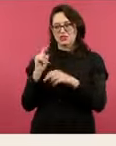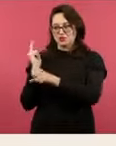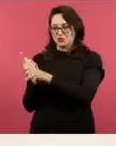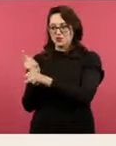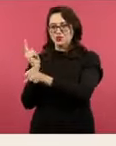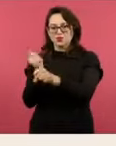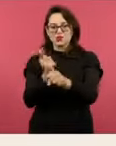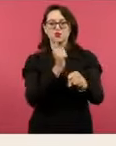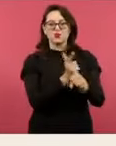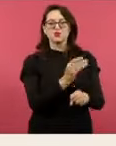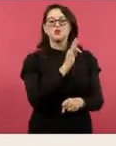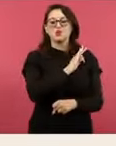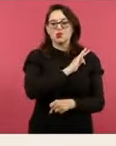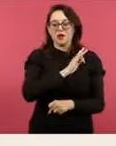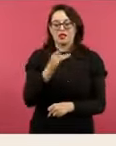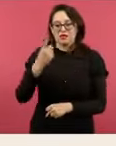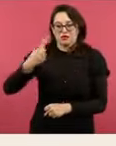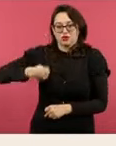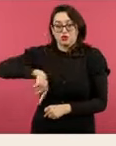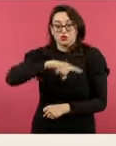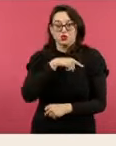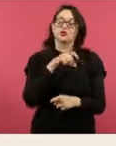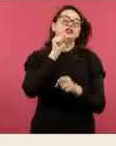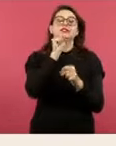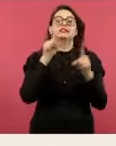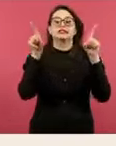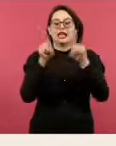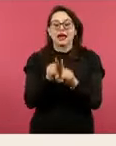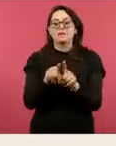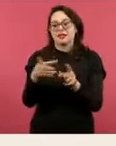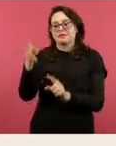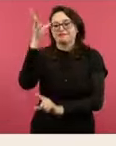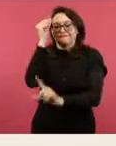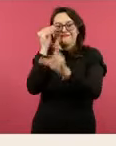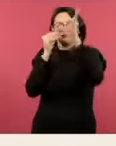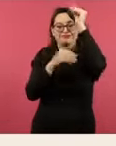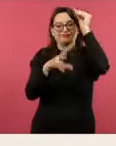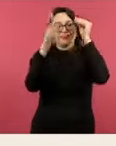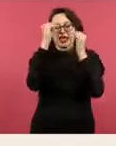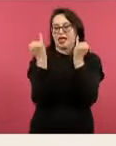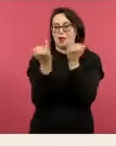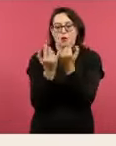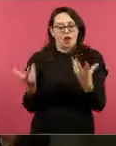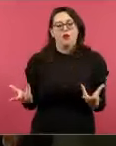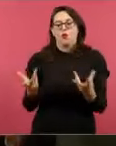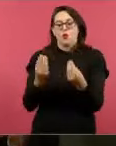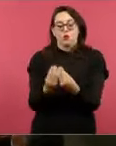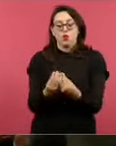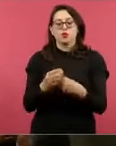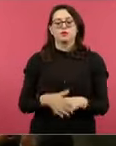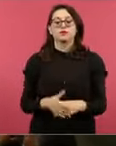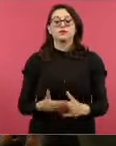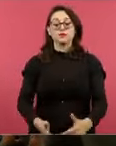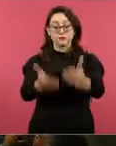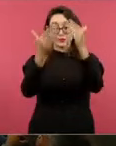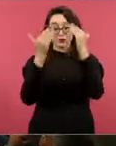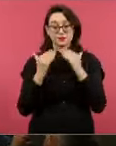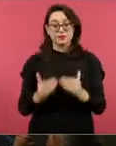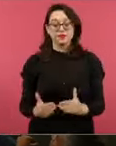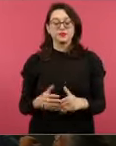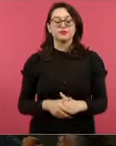maestros, porque nosotros también aprendemos muchísimo de las niñas y de los niños. Vamos con el segundo momento.